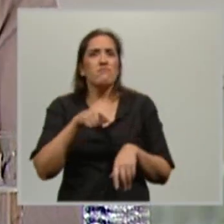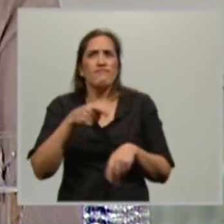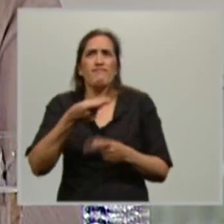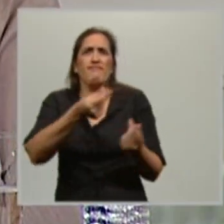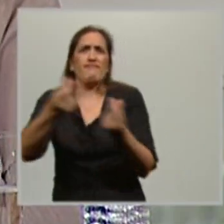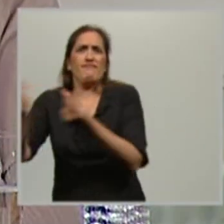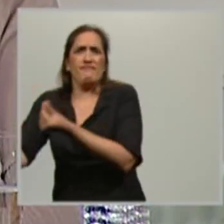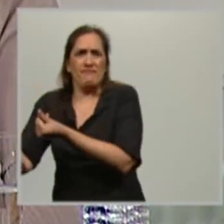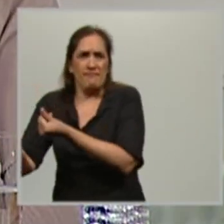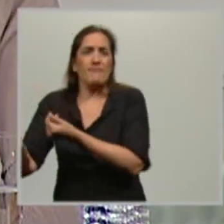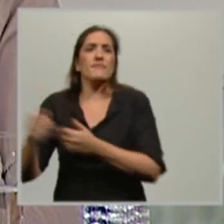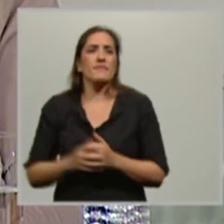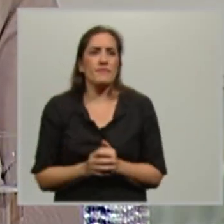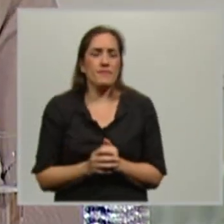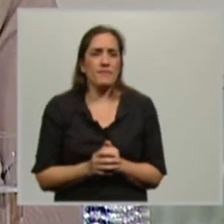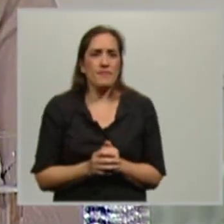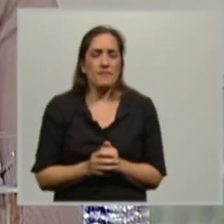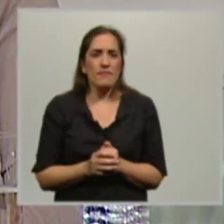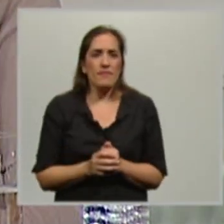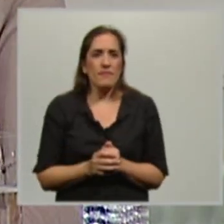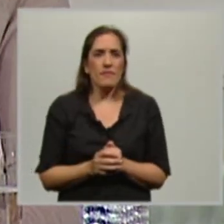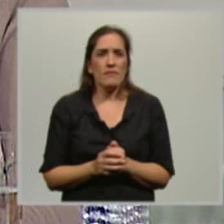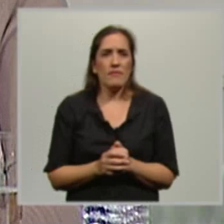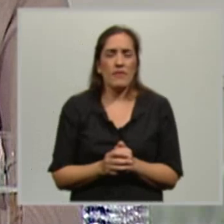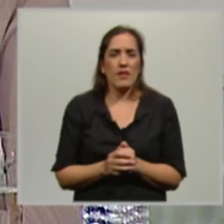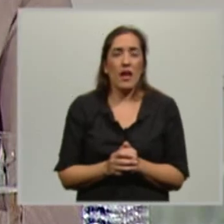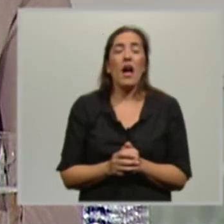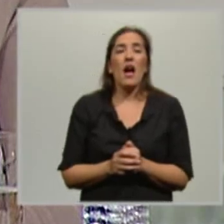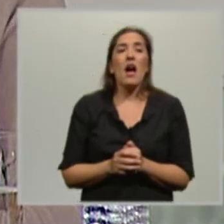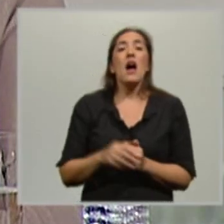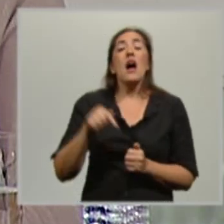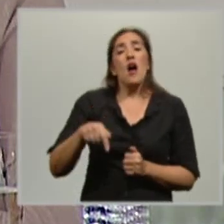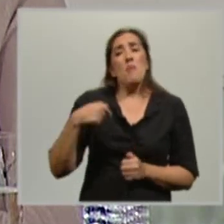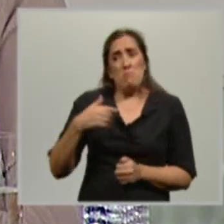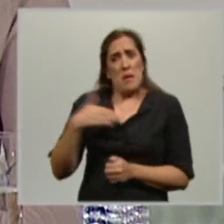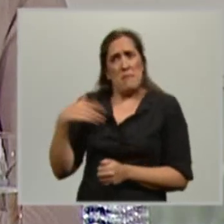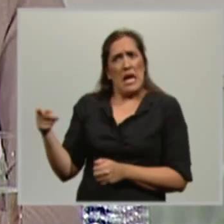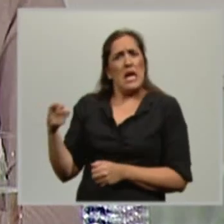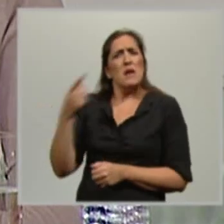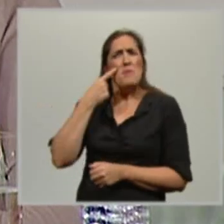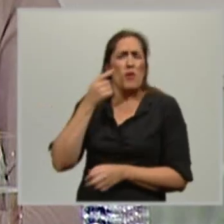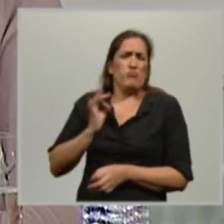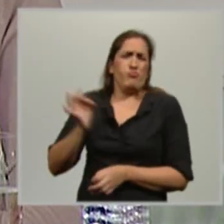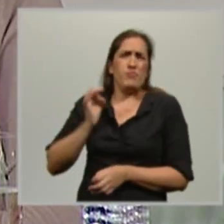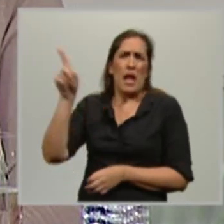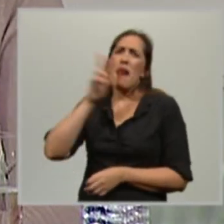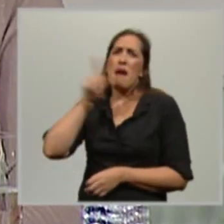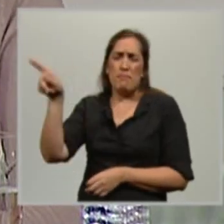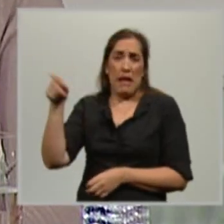pero no me importa. Mi madre, yo viví toda la vida en La Plata y toda la vida hizo mucho calor en La Plata. Y mi